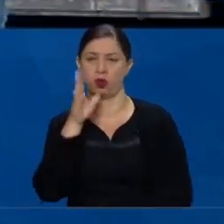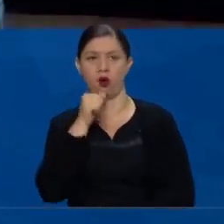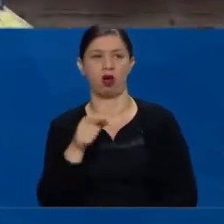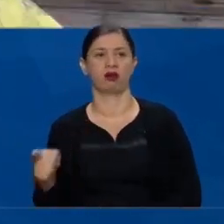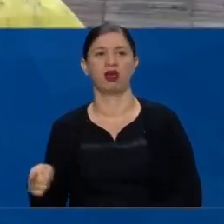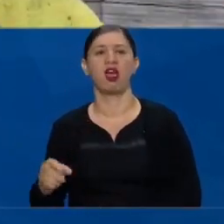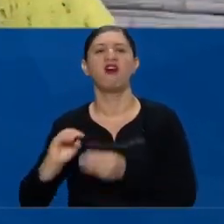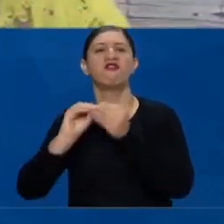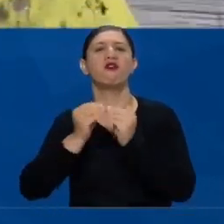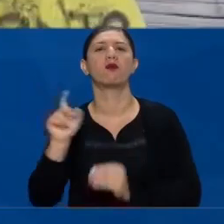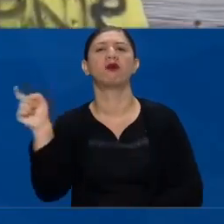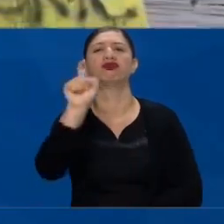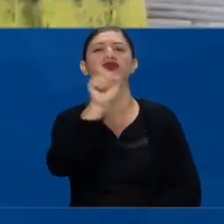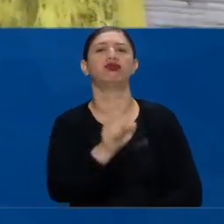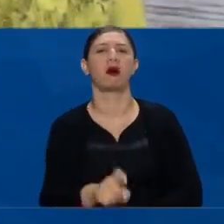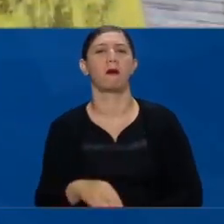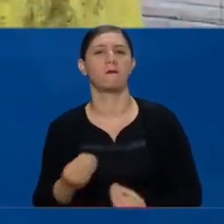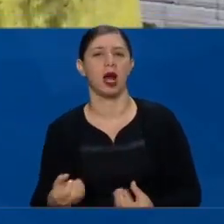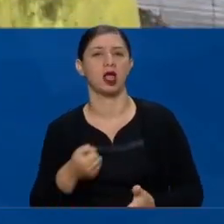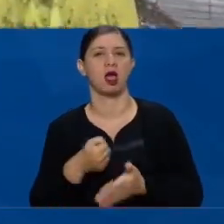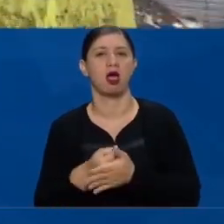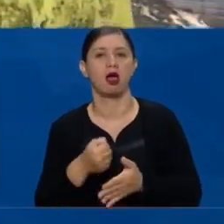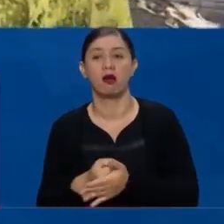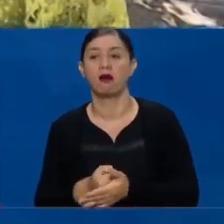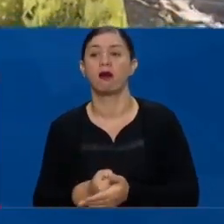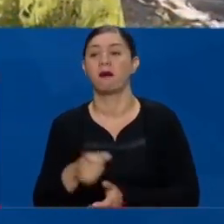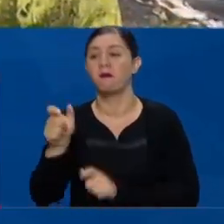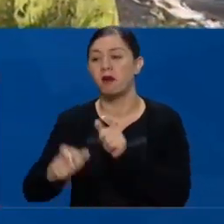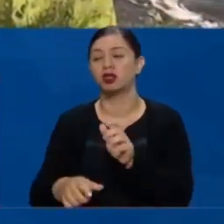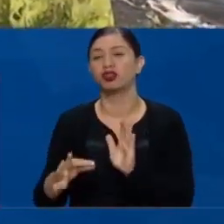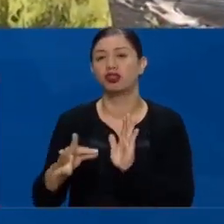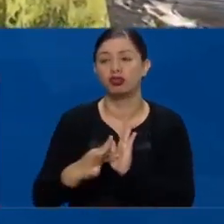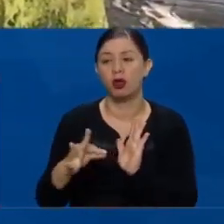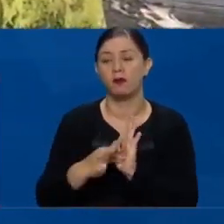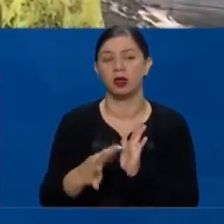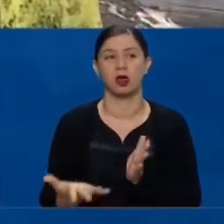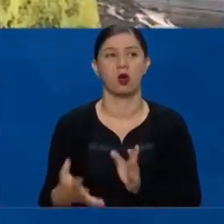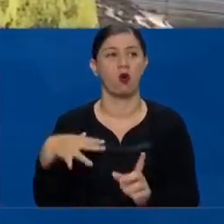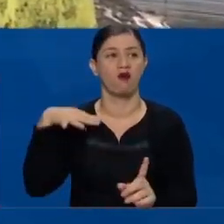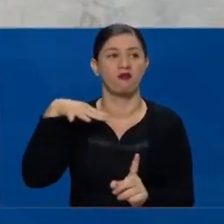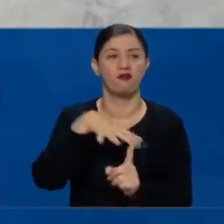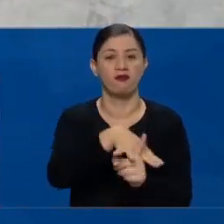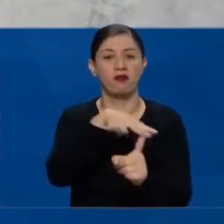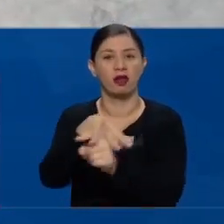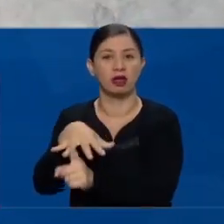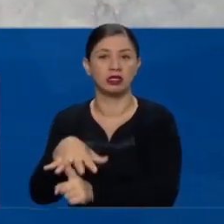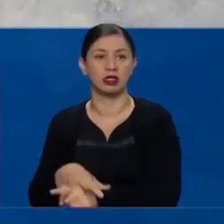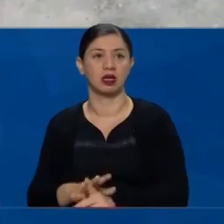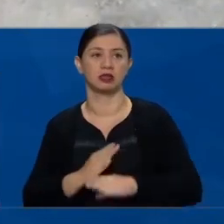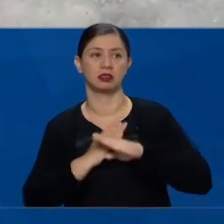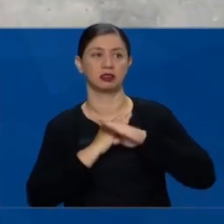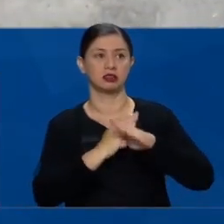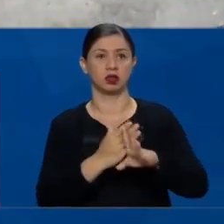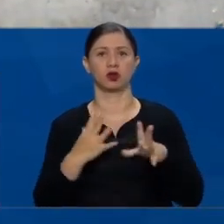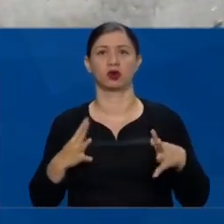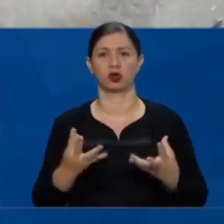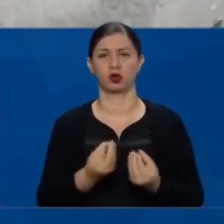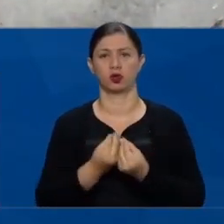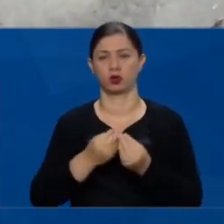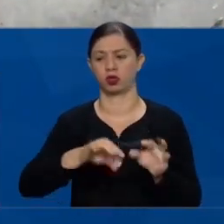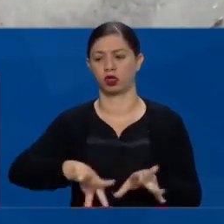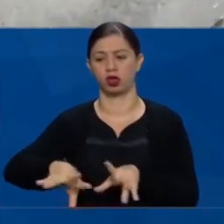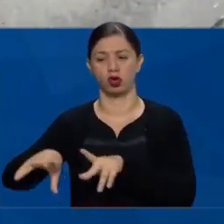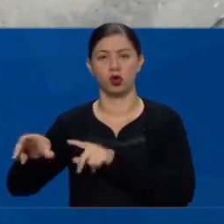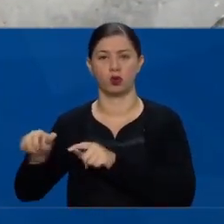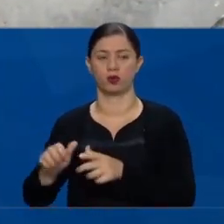cohesionar de pronto a los consumidores, gente que ha estado de pronto afectando el tema de seguridad y convivencia con los hurtos. Esta es